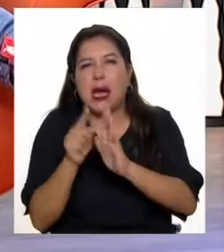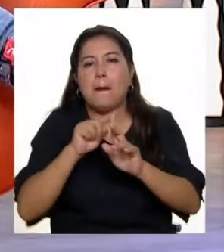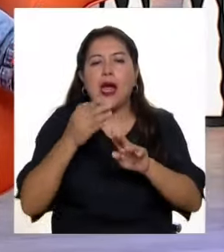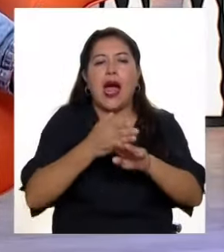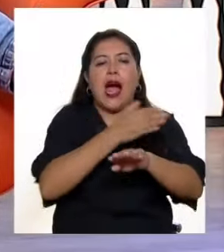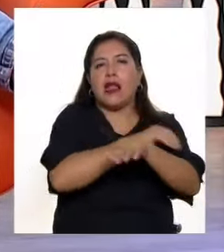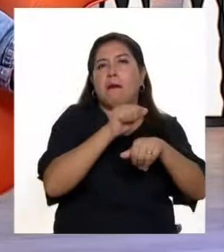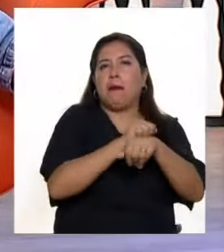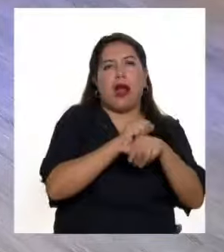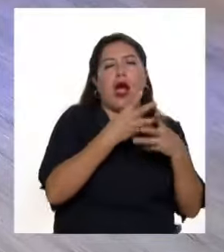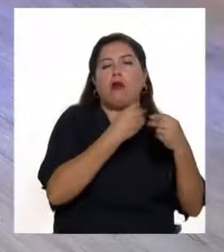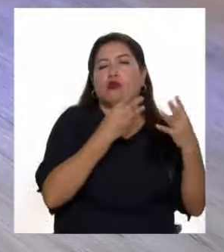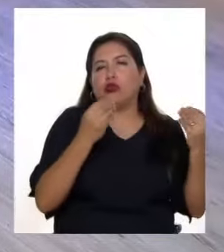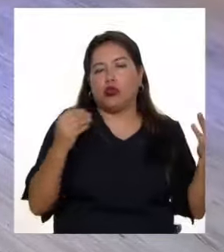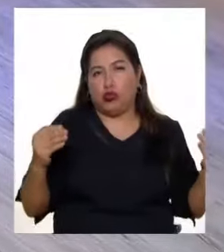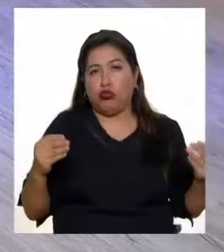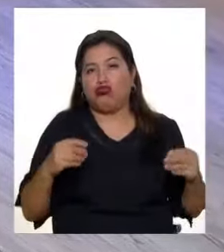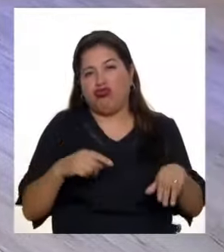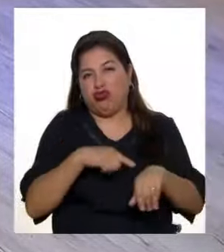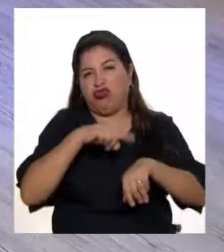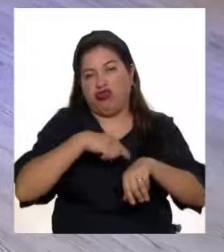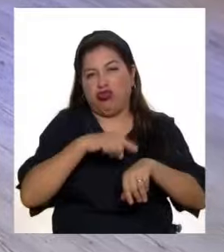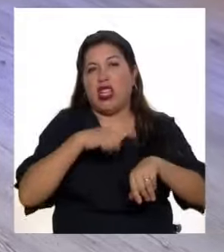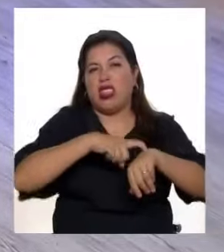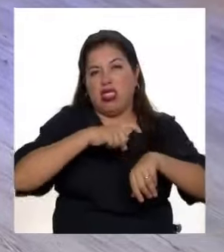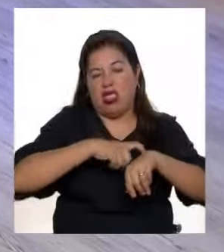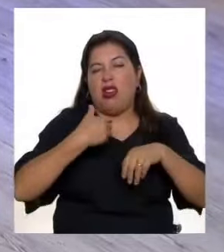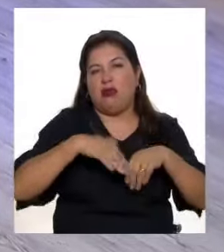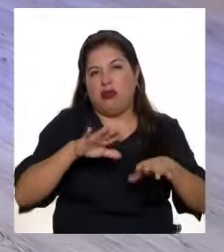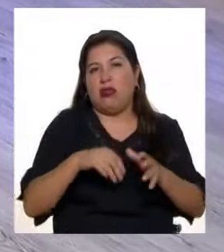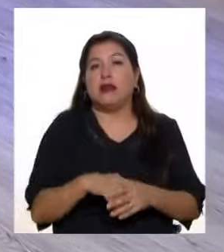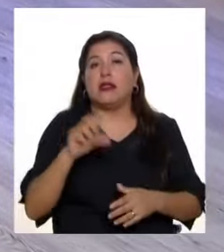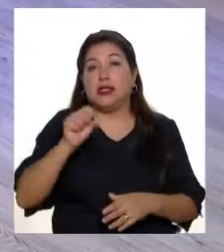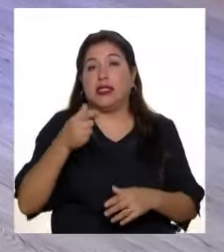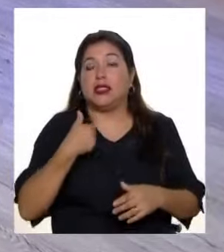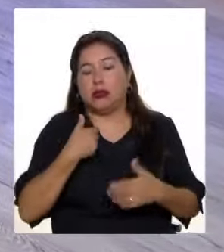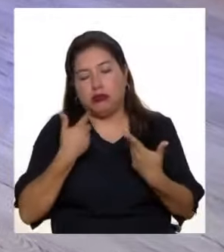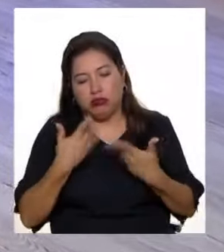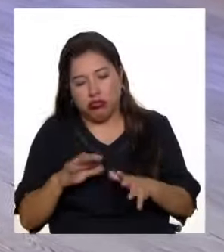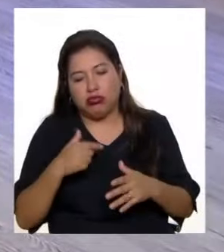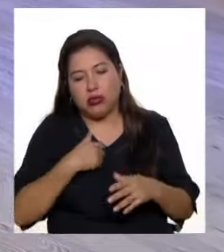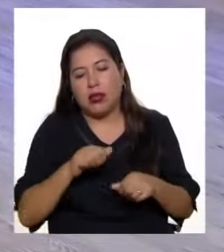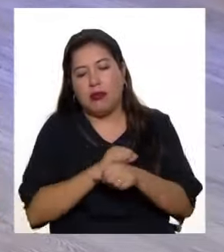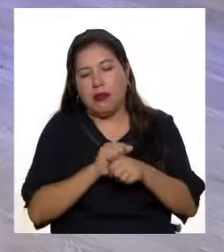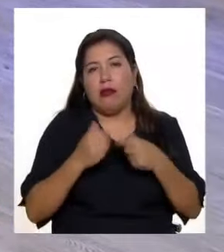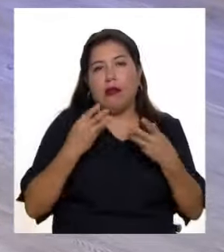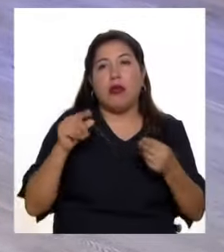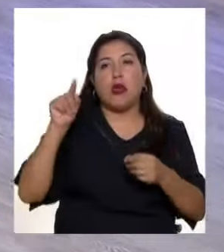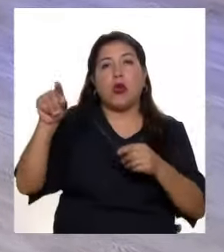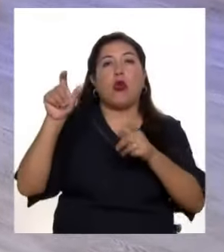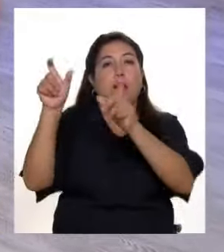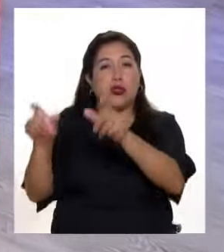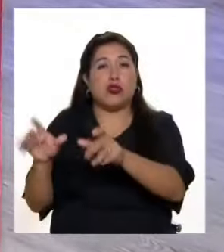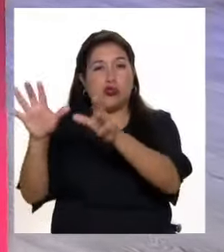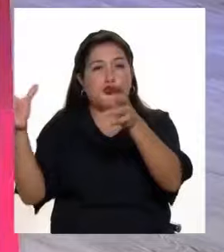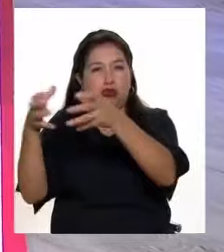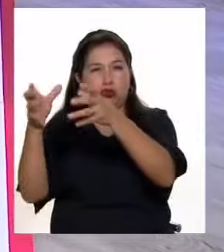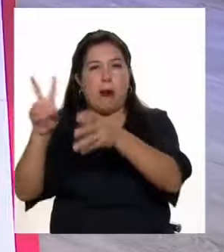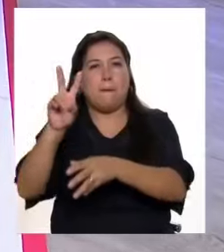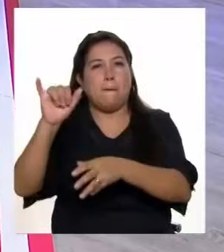la coreografía yo la he trabajado con Kervin Valdizán. Igual la gente de Viña, ellos tienen su propia apuesta, pero igual mandamos